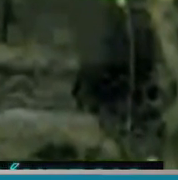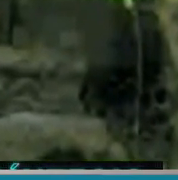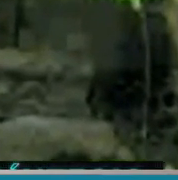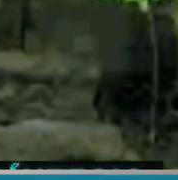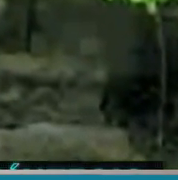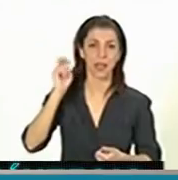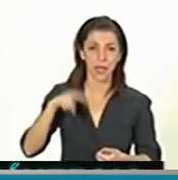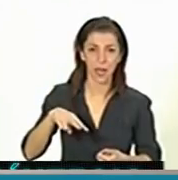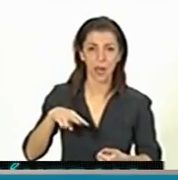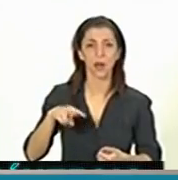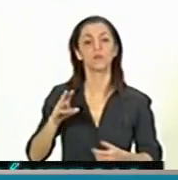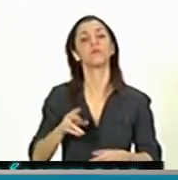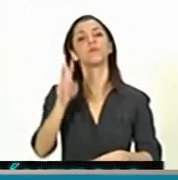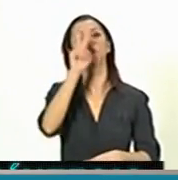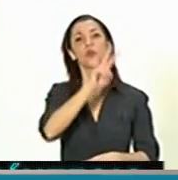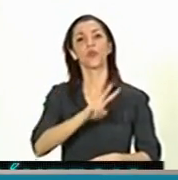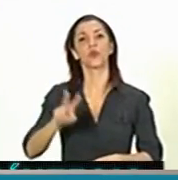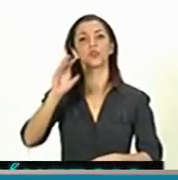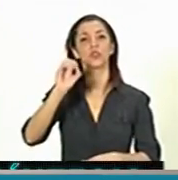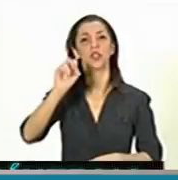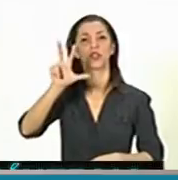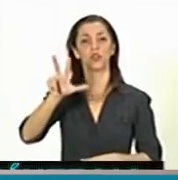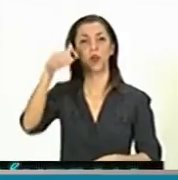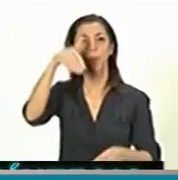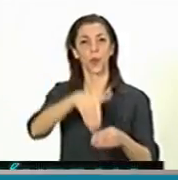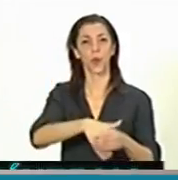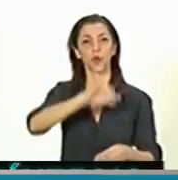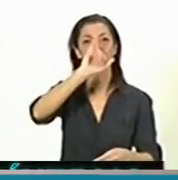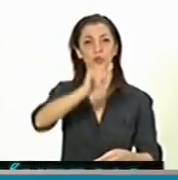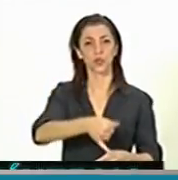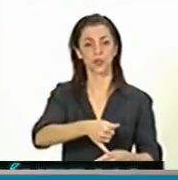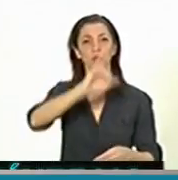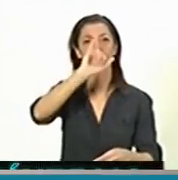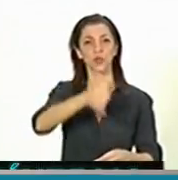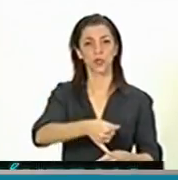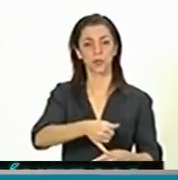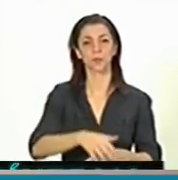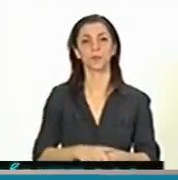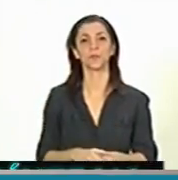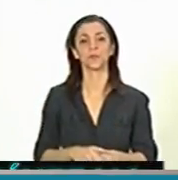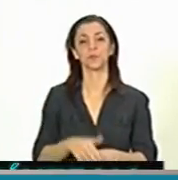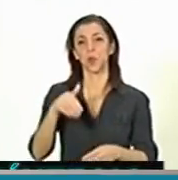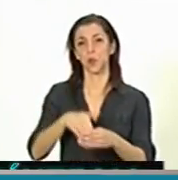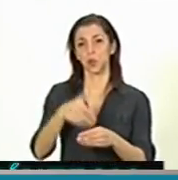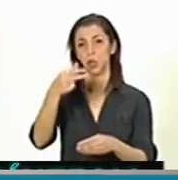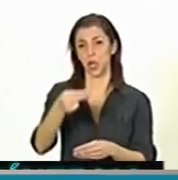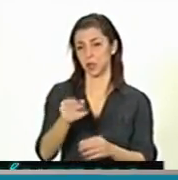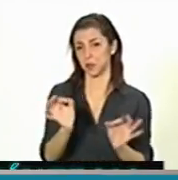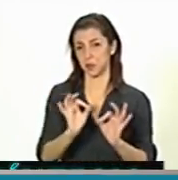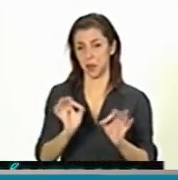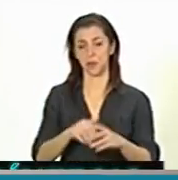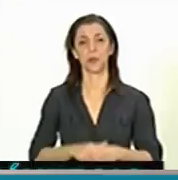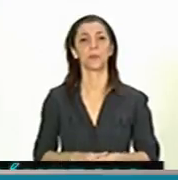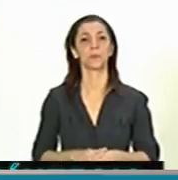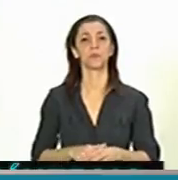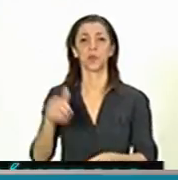estas mujeres fueron asesinadas por sus parejas o exparejas con los que tuvieron hijos que, bueno, después quedan huérfanos. Abarca definitivamente porque